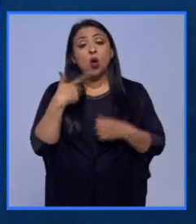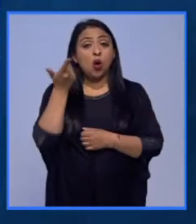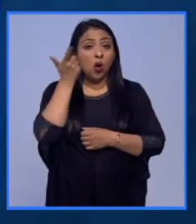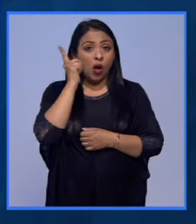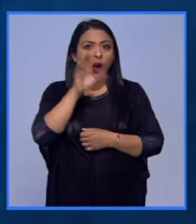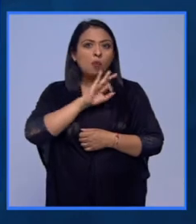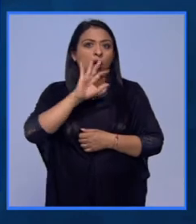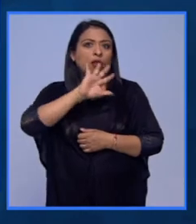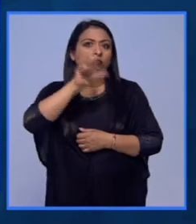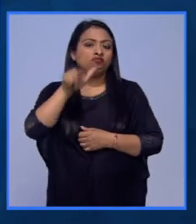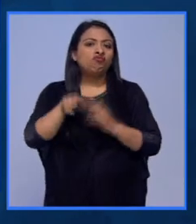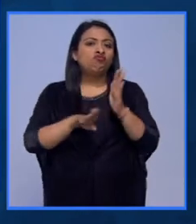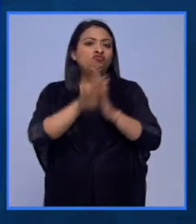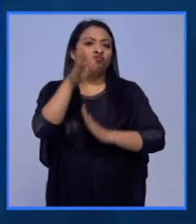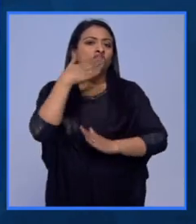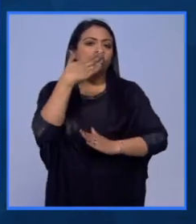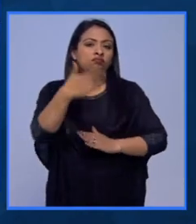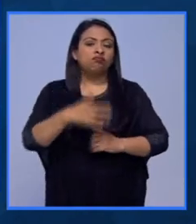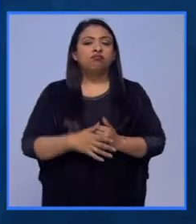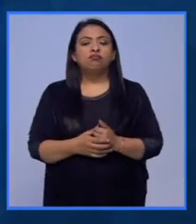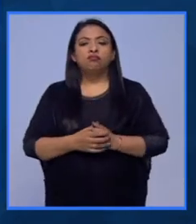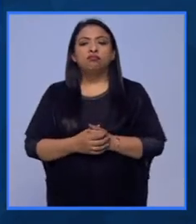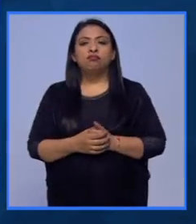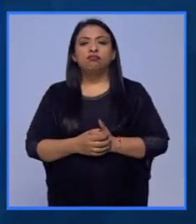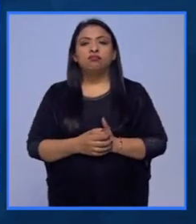puedan fructificar.